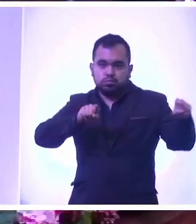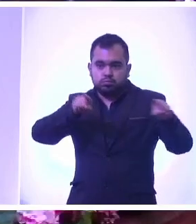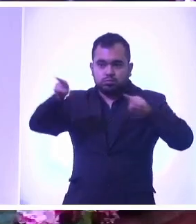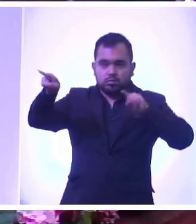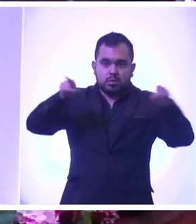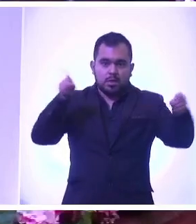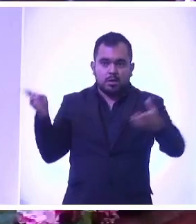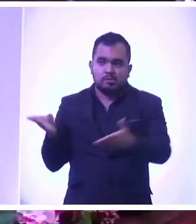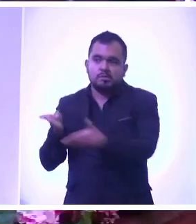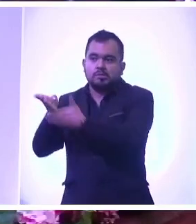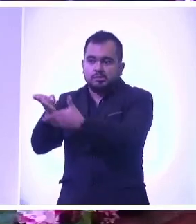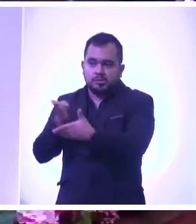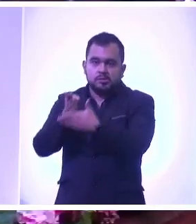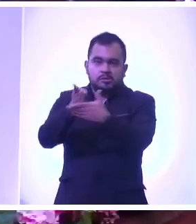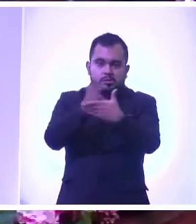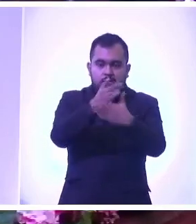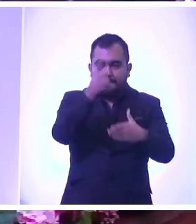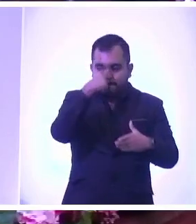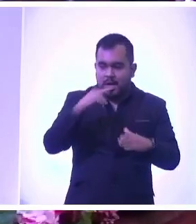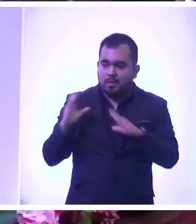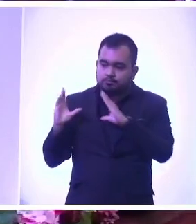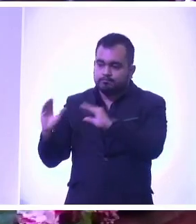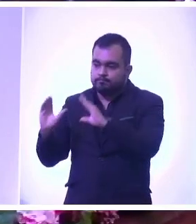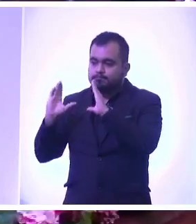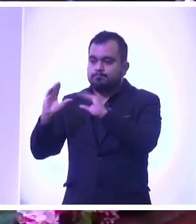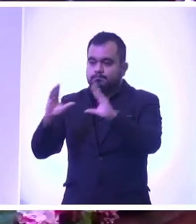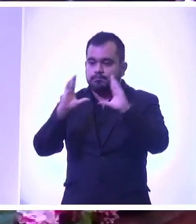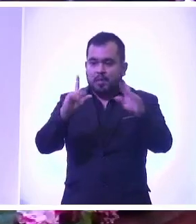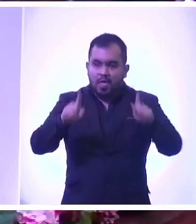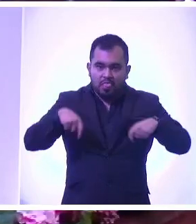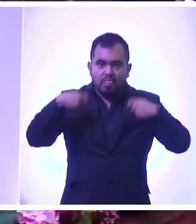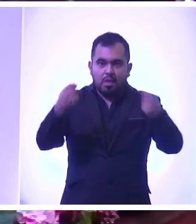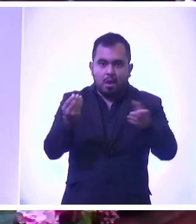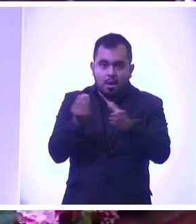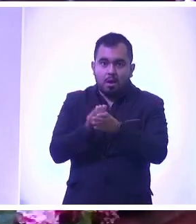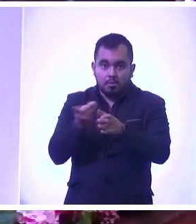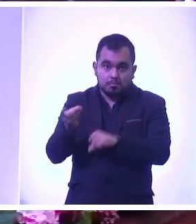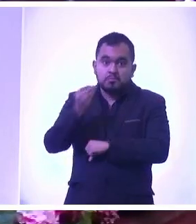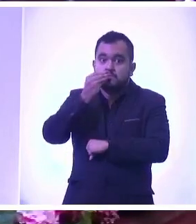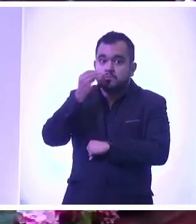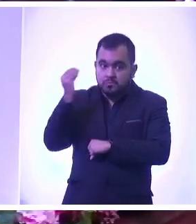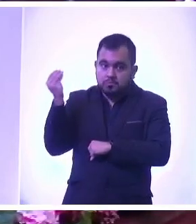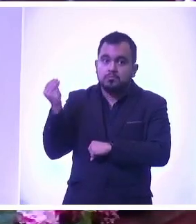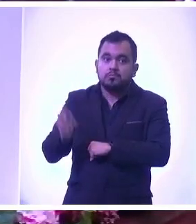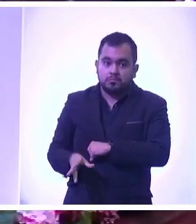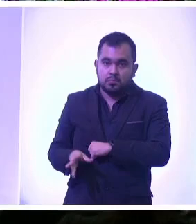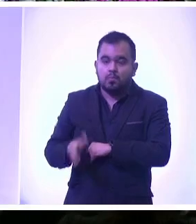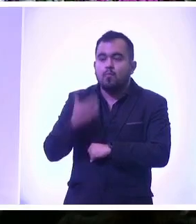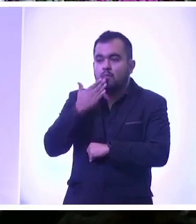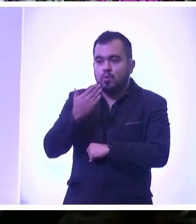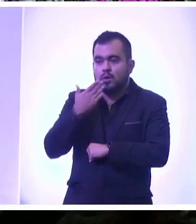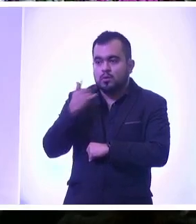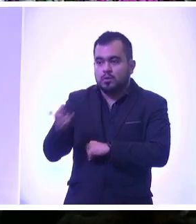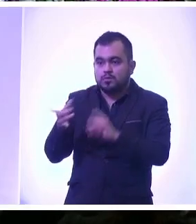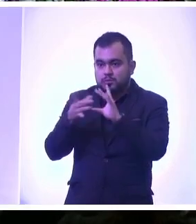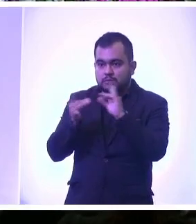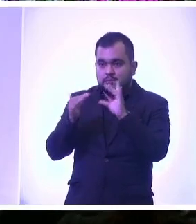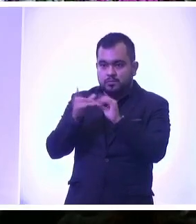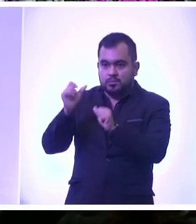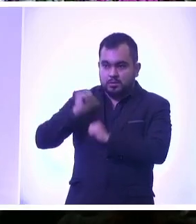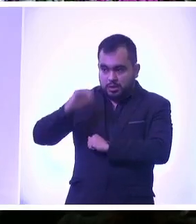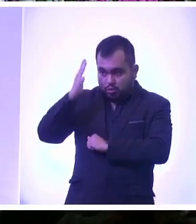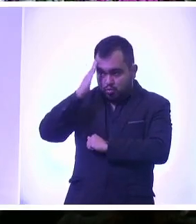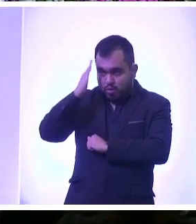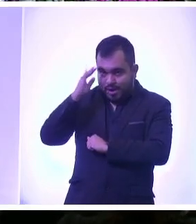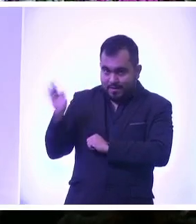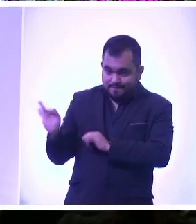a cómo se llama alfabetizar y a dar clases está muy fregón bueno y beren Olmos la titular dijo una frase que